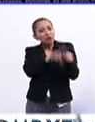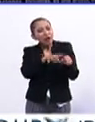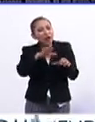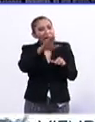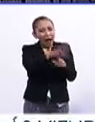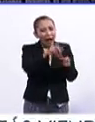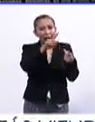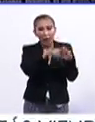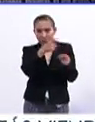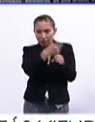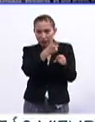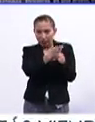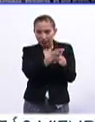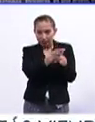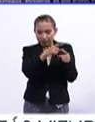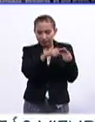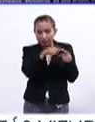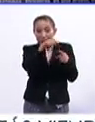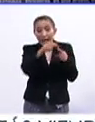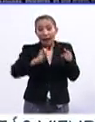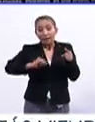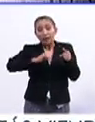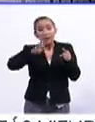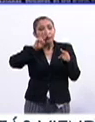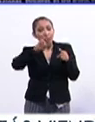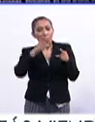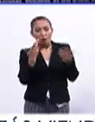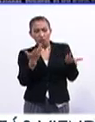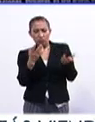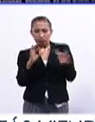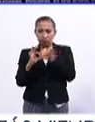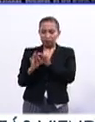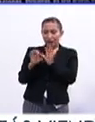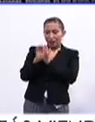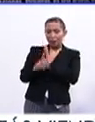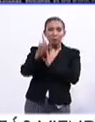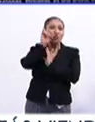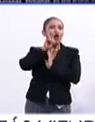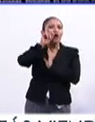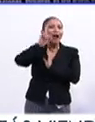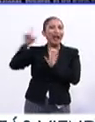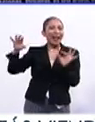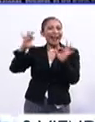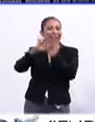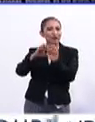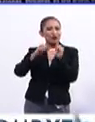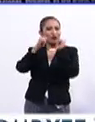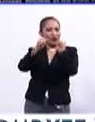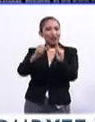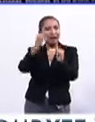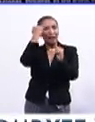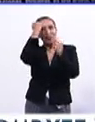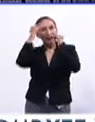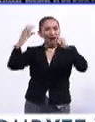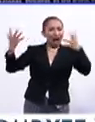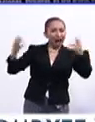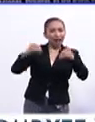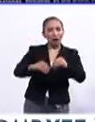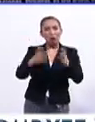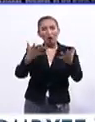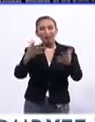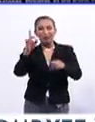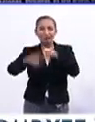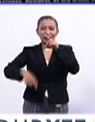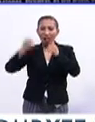en principio que antiguamente eran los referentes de lo femenino de las fuerzas femeninas de la creación un poco